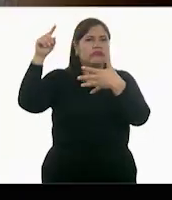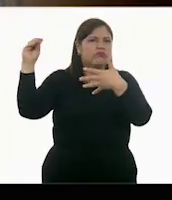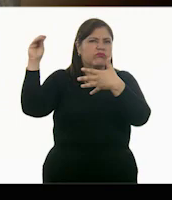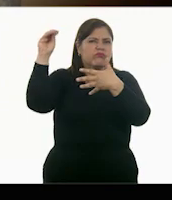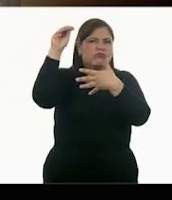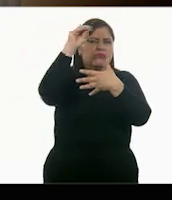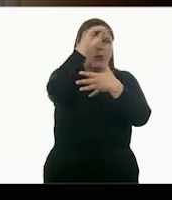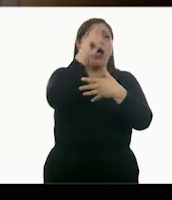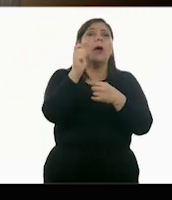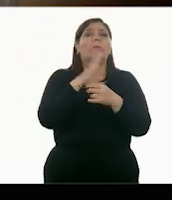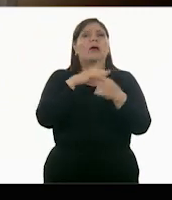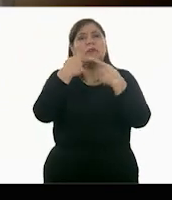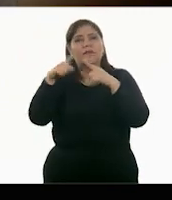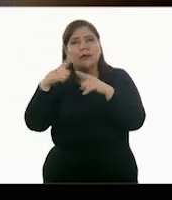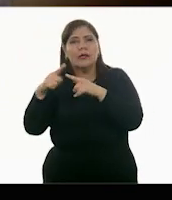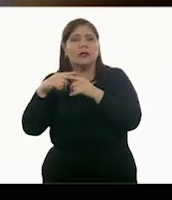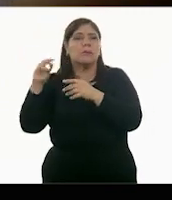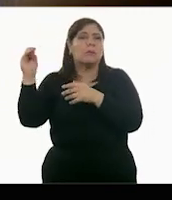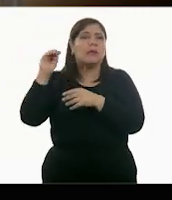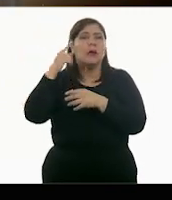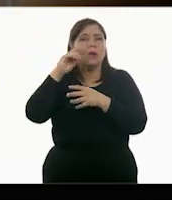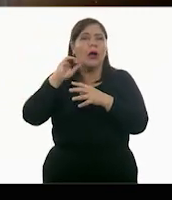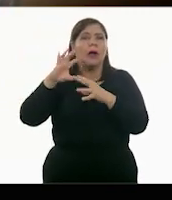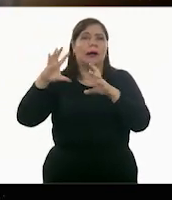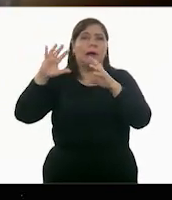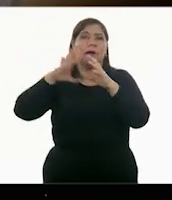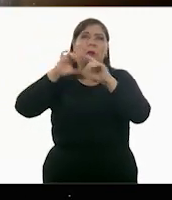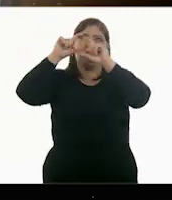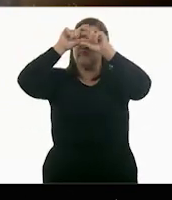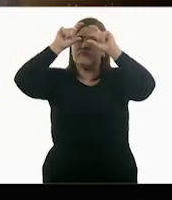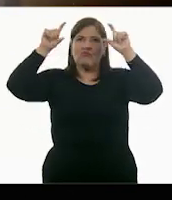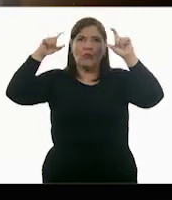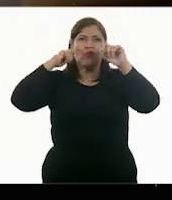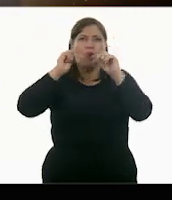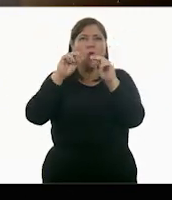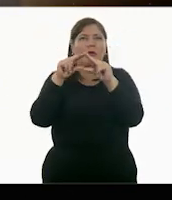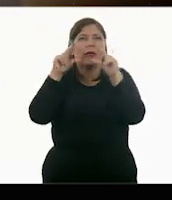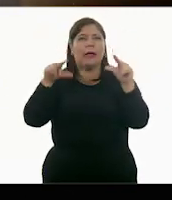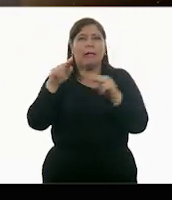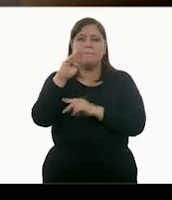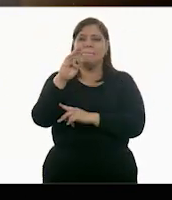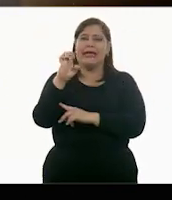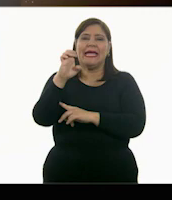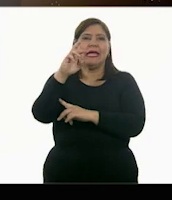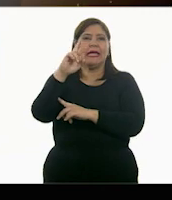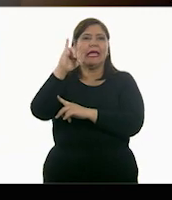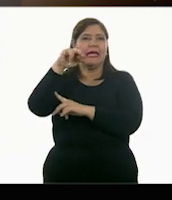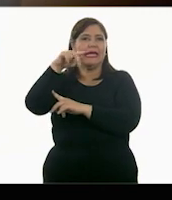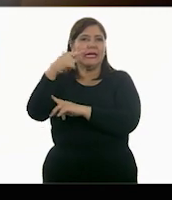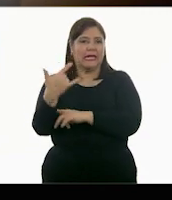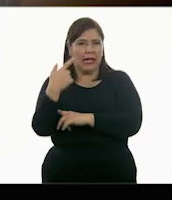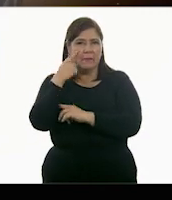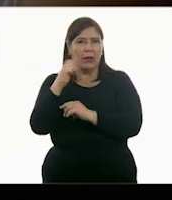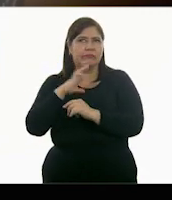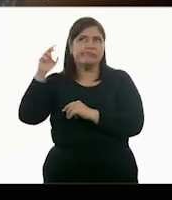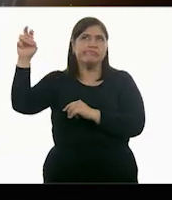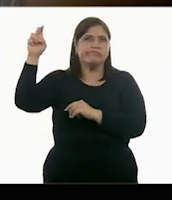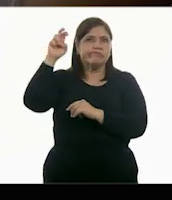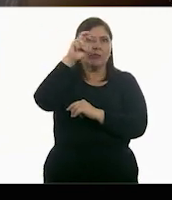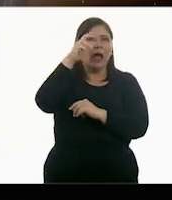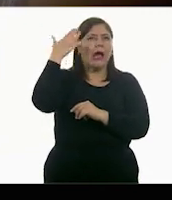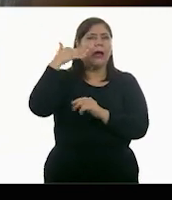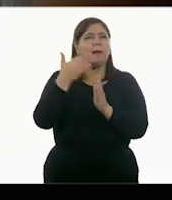diferentes migraciones. Cruzaron aquel puente helado conocido como Estrecho de Bering a finales del